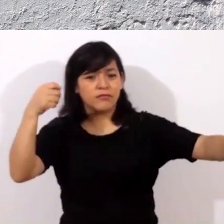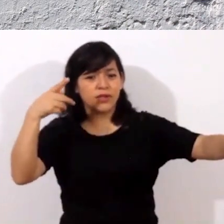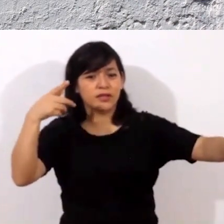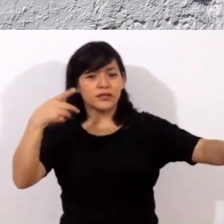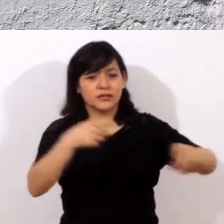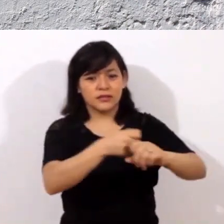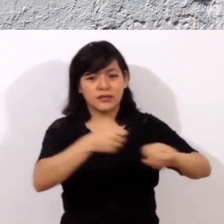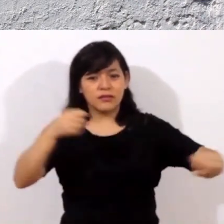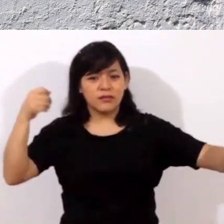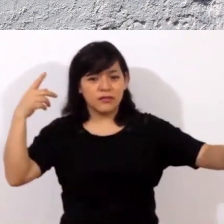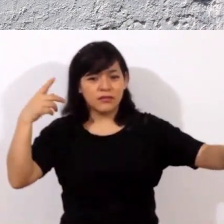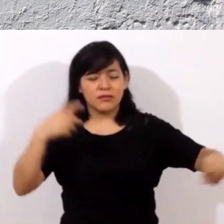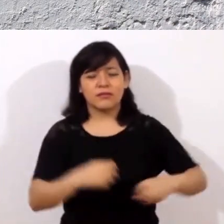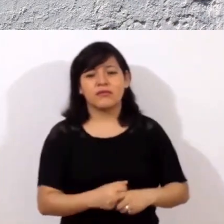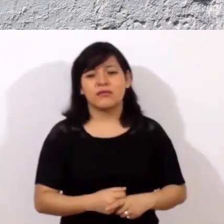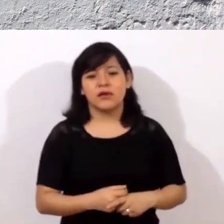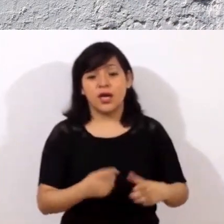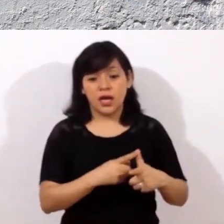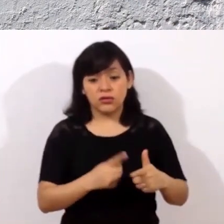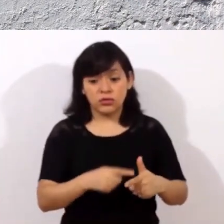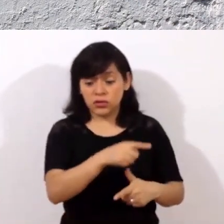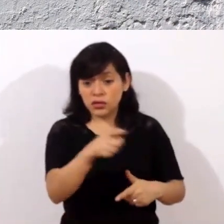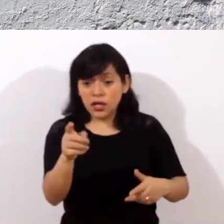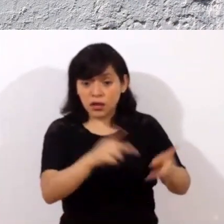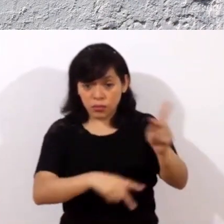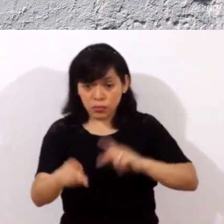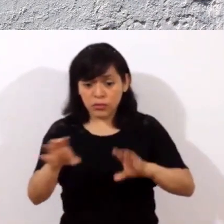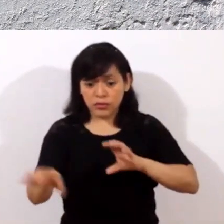Estaba haciendo esto el pueblo, ir y consultar a los maderos,